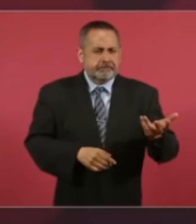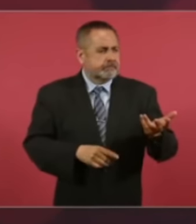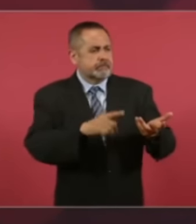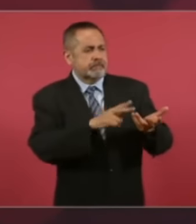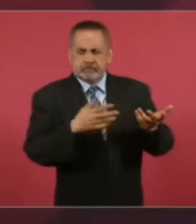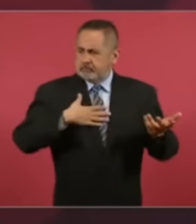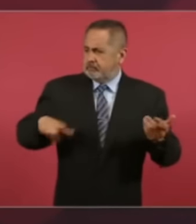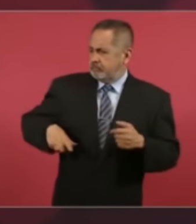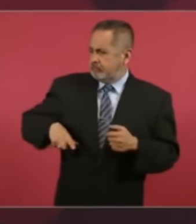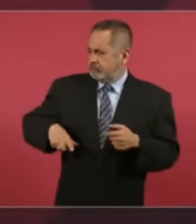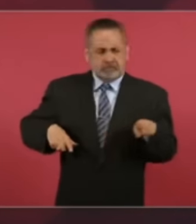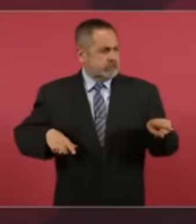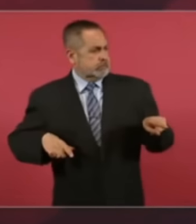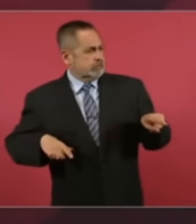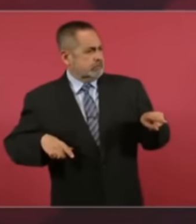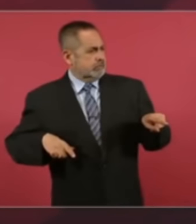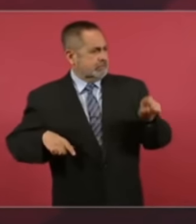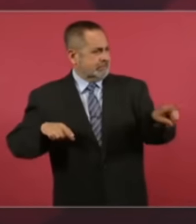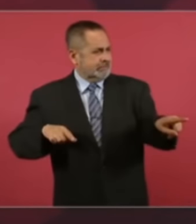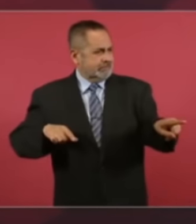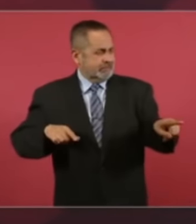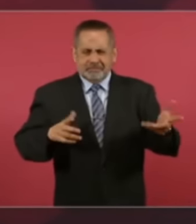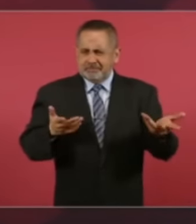dual, paralelo.